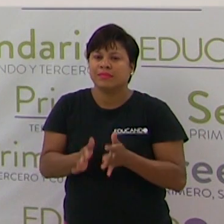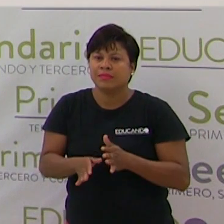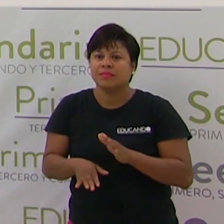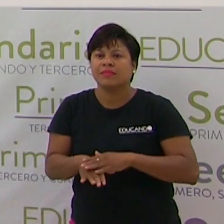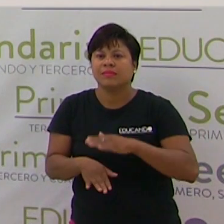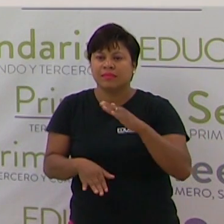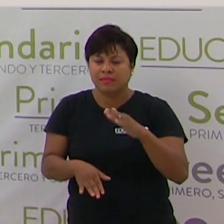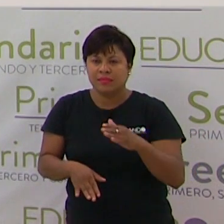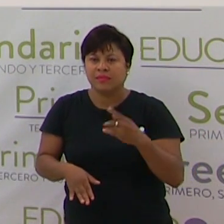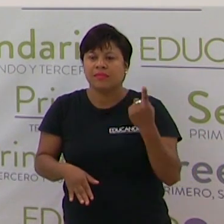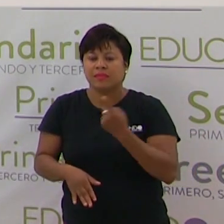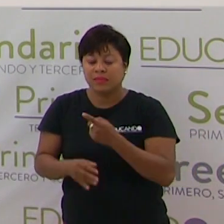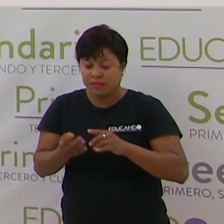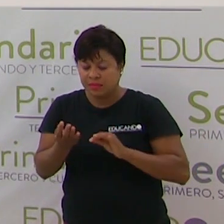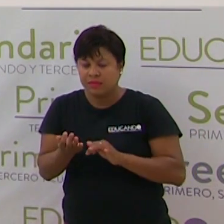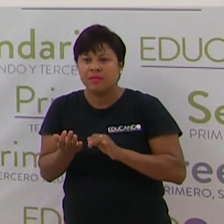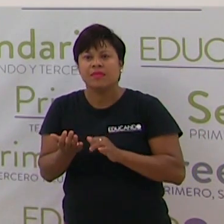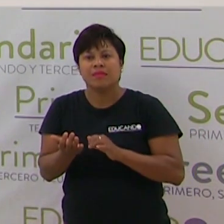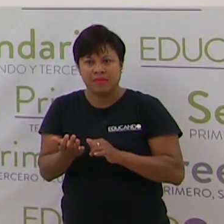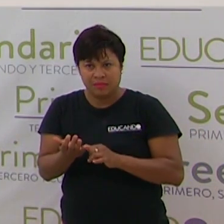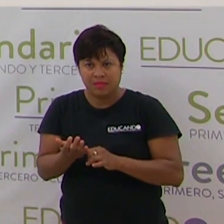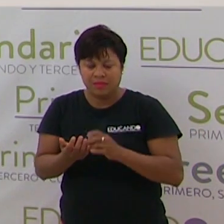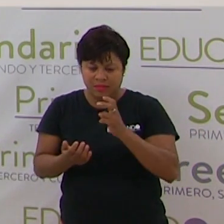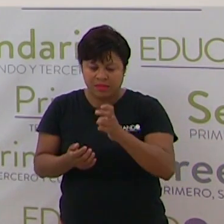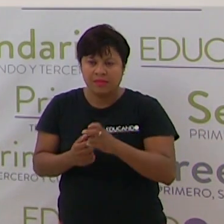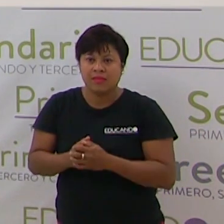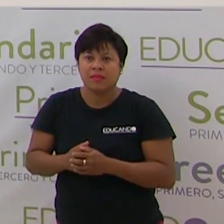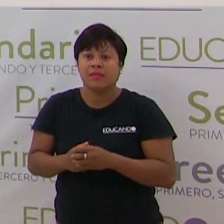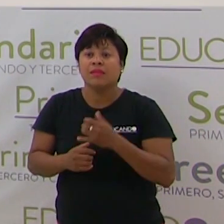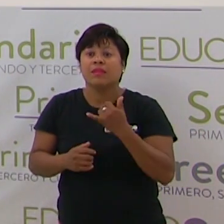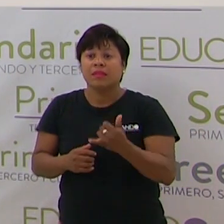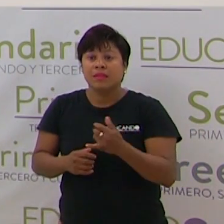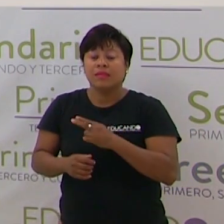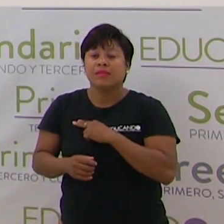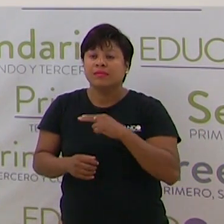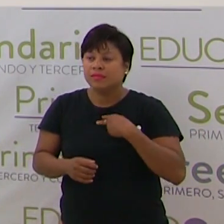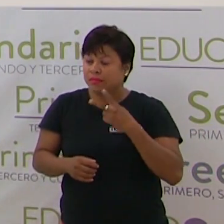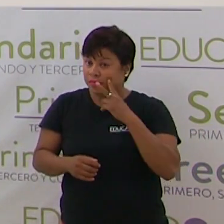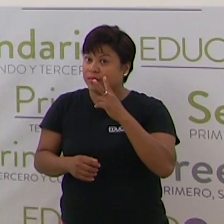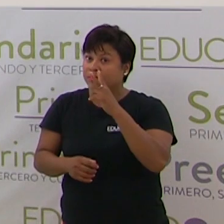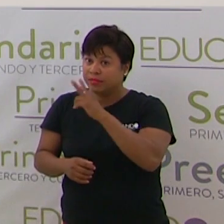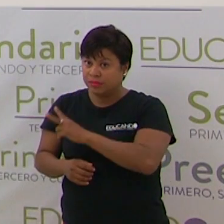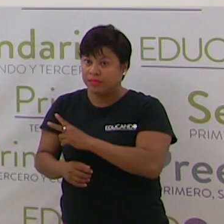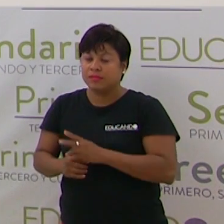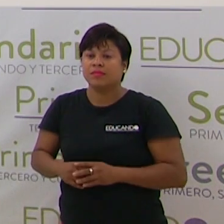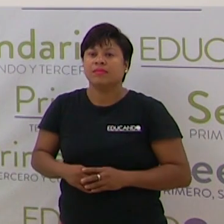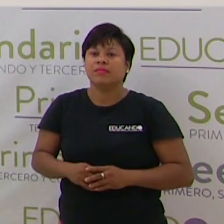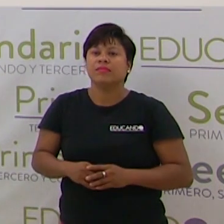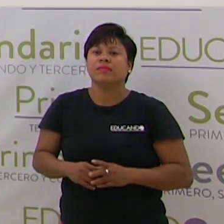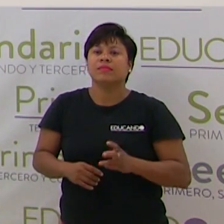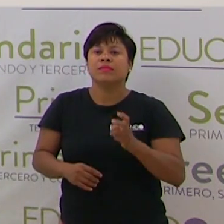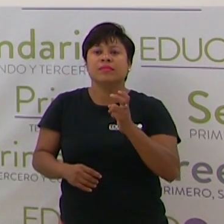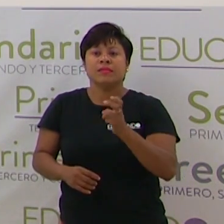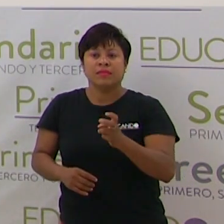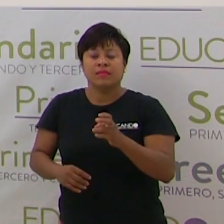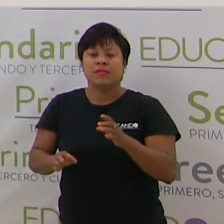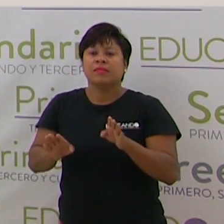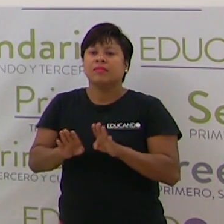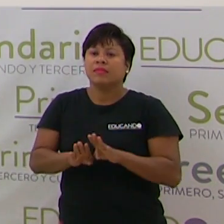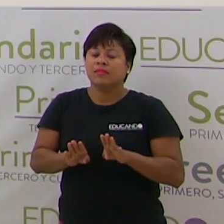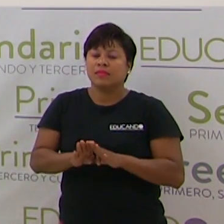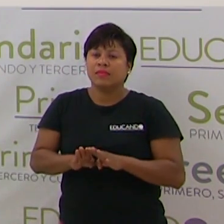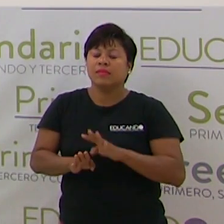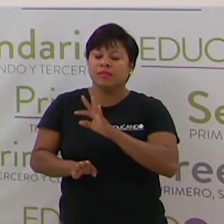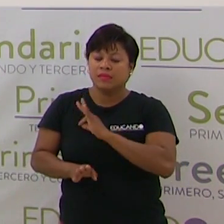un sacapuntas, ¿verdad? Y nos vamos dando la idea de que va